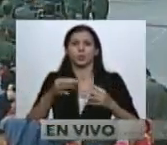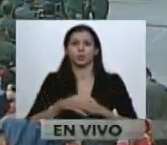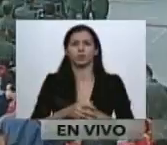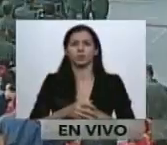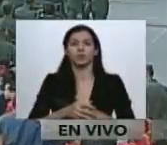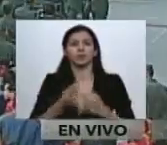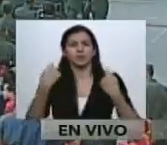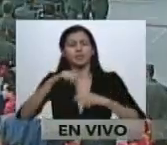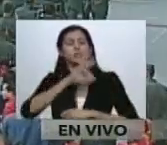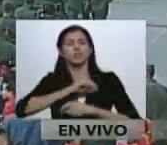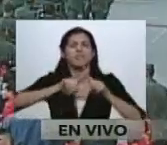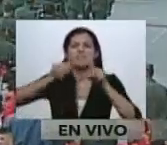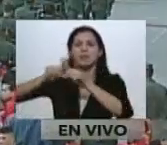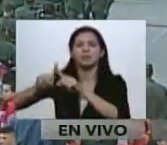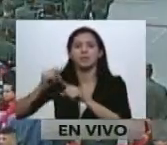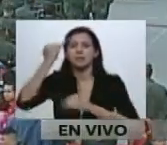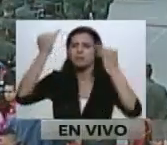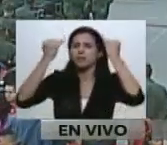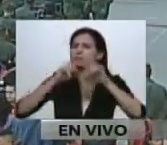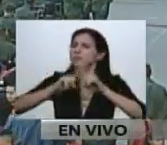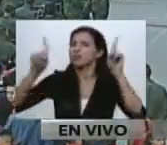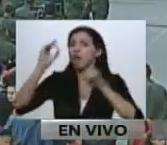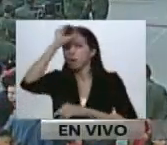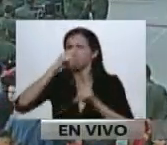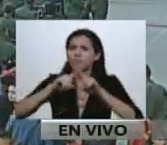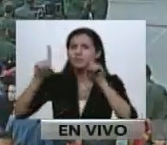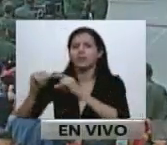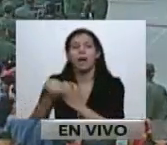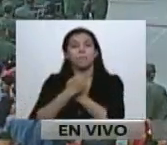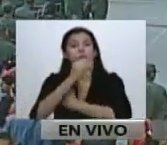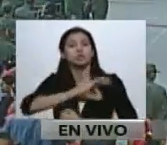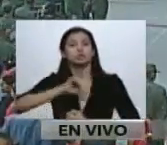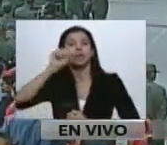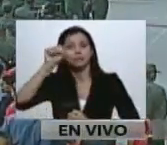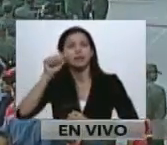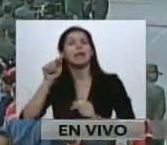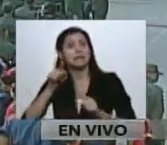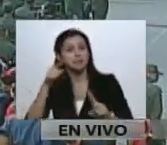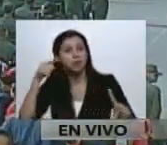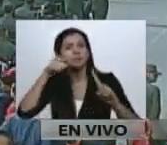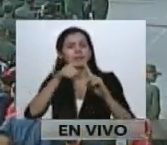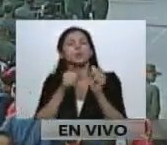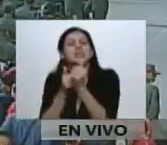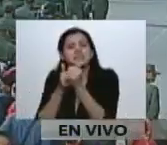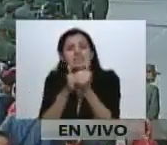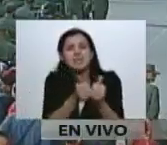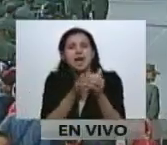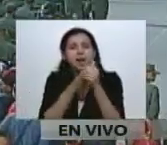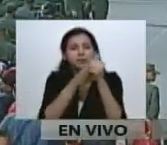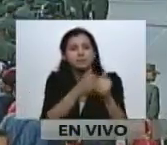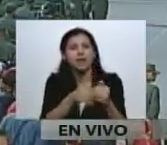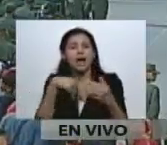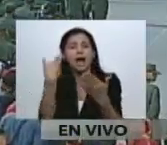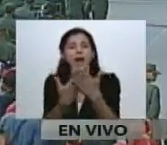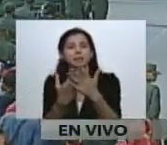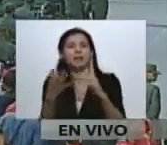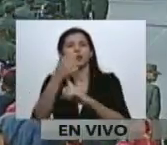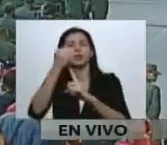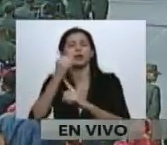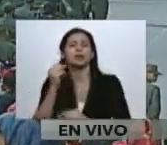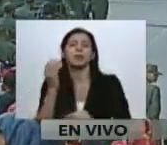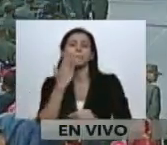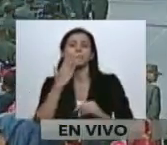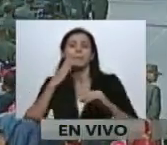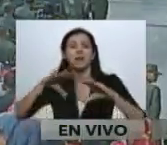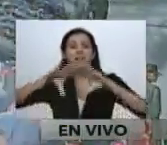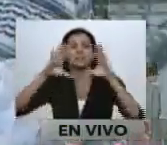sociedad diversa, plural y socialista, amorosa, nuestras guías para el logro de una patria buena.